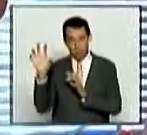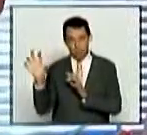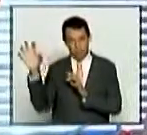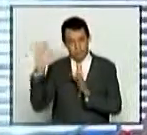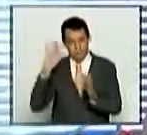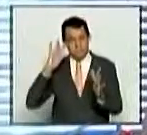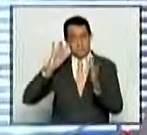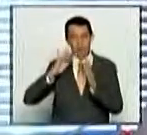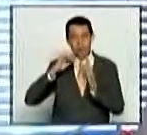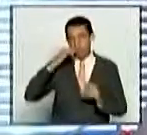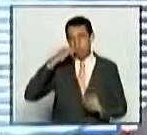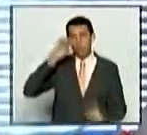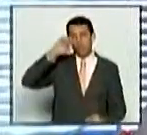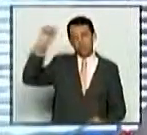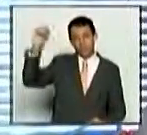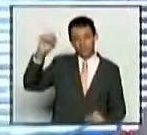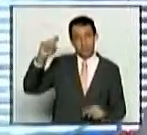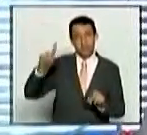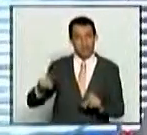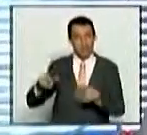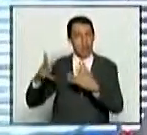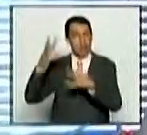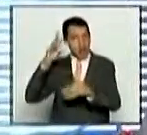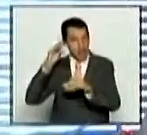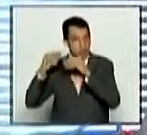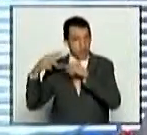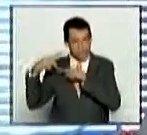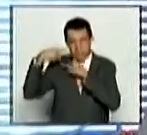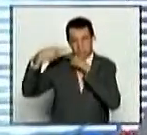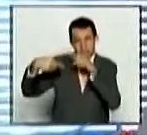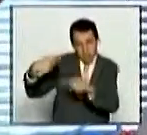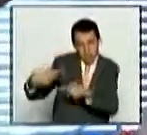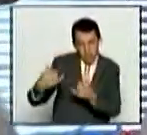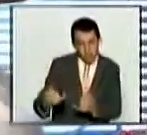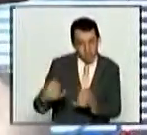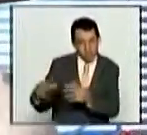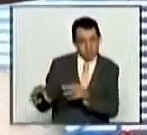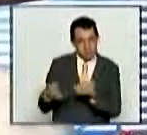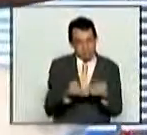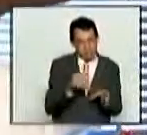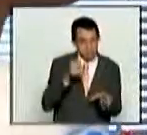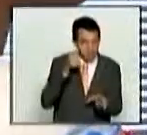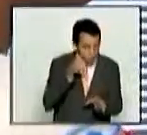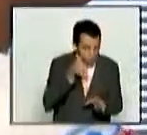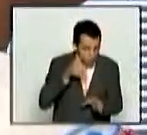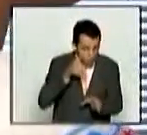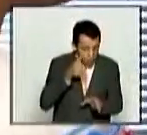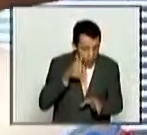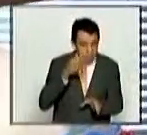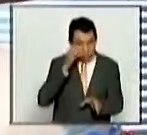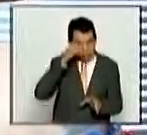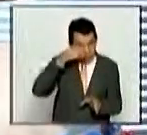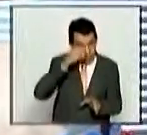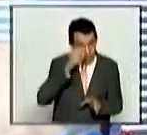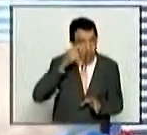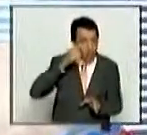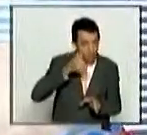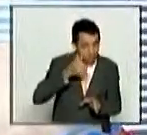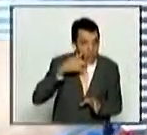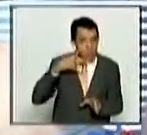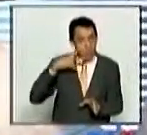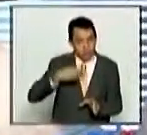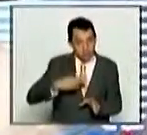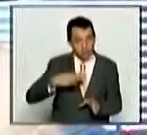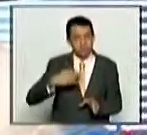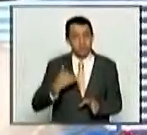2 y se le da muchísima importancia más a la medicina después del microscopio, pero creo que caímos en un error, se